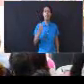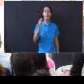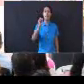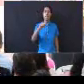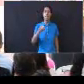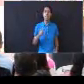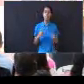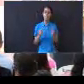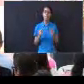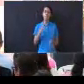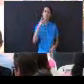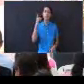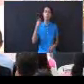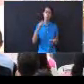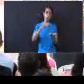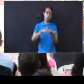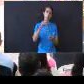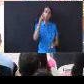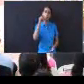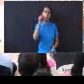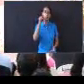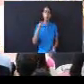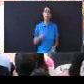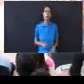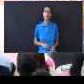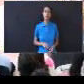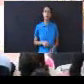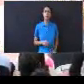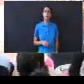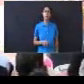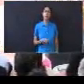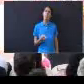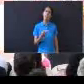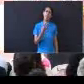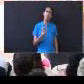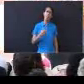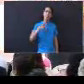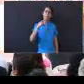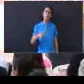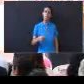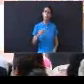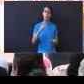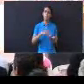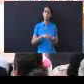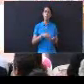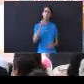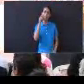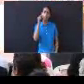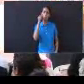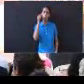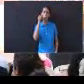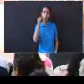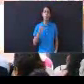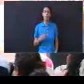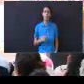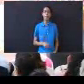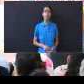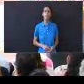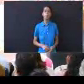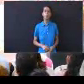veces está uno en un calor enorme de que todo le pasa a uno, ¿verdad? Si pasa